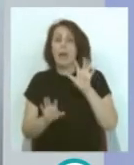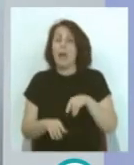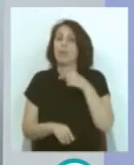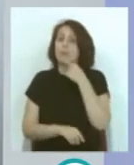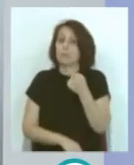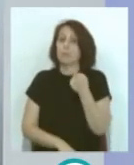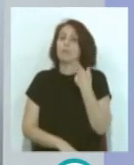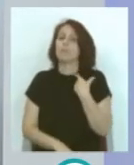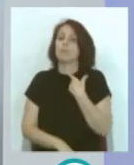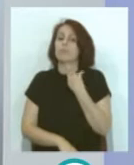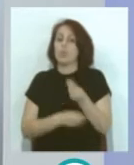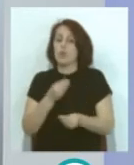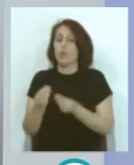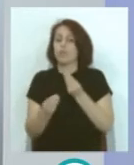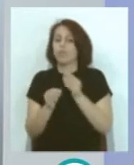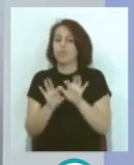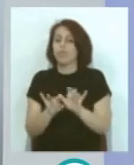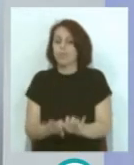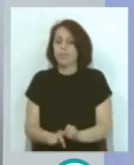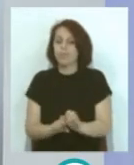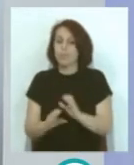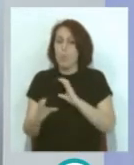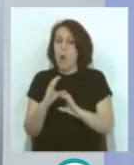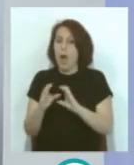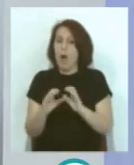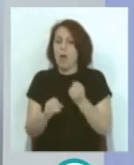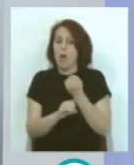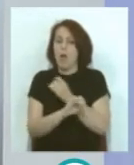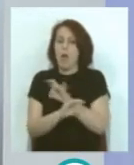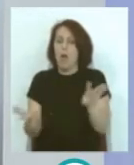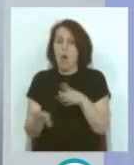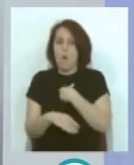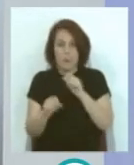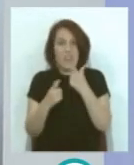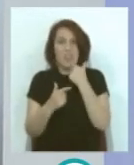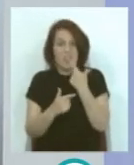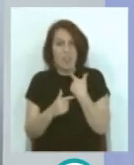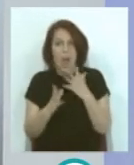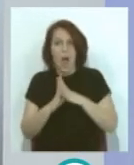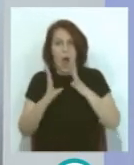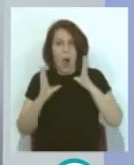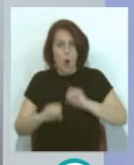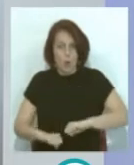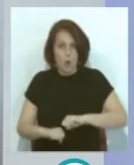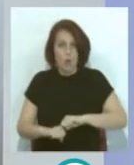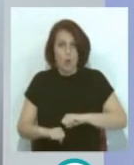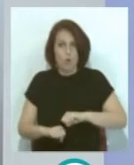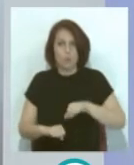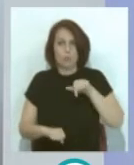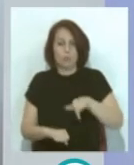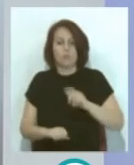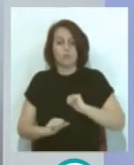has comentado, ha emitido un comunicado oficial diciendo que está de acuerdo con el inicio de